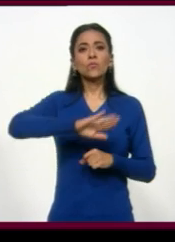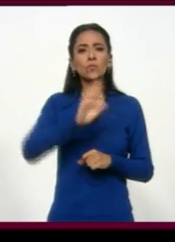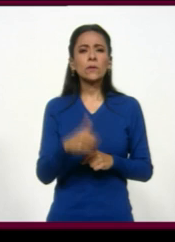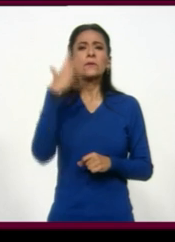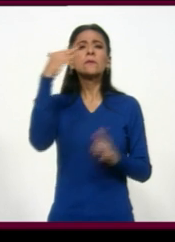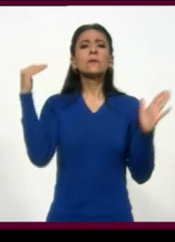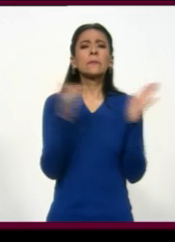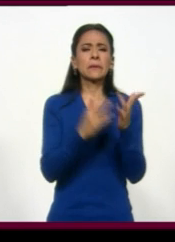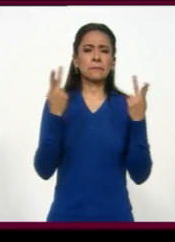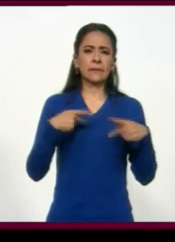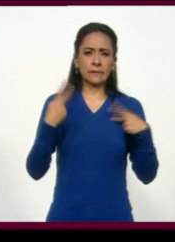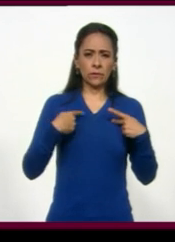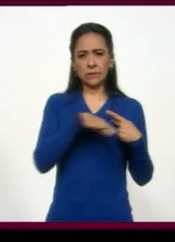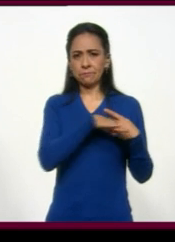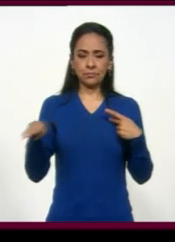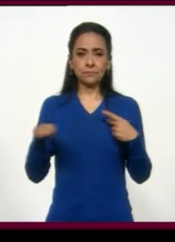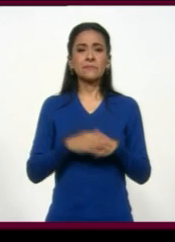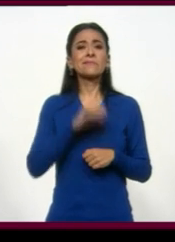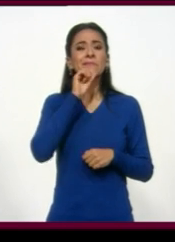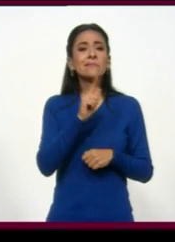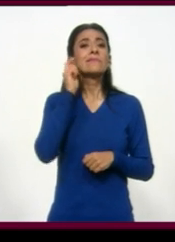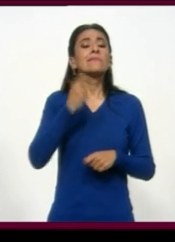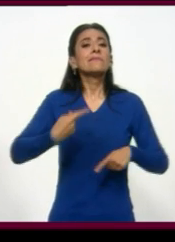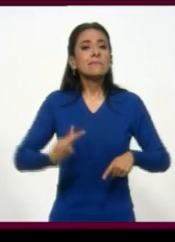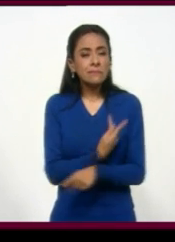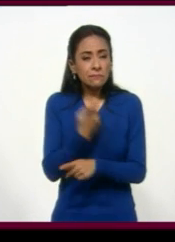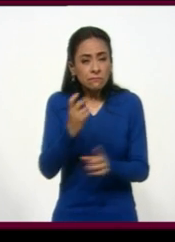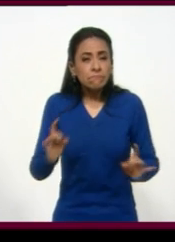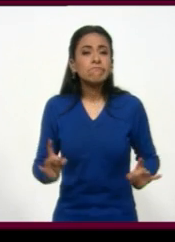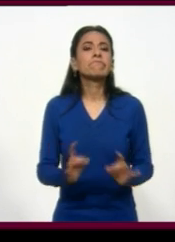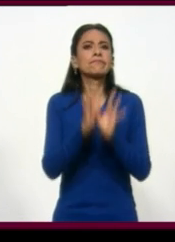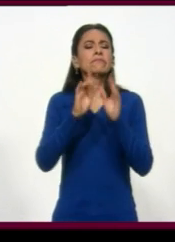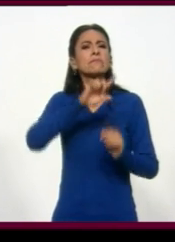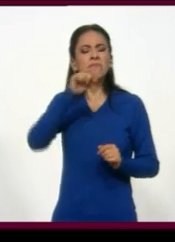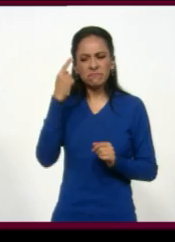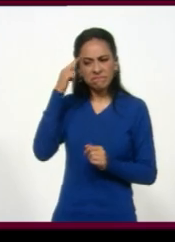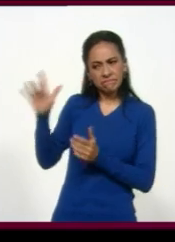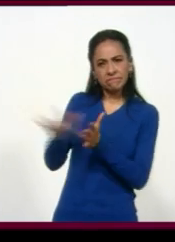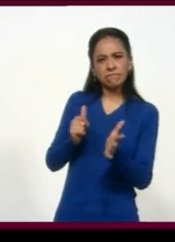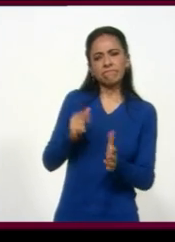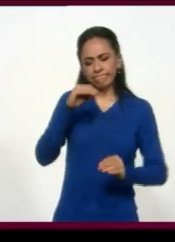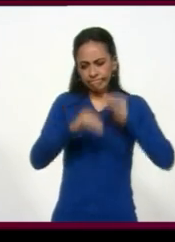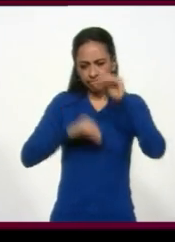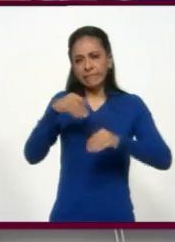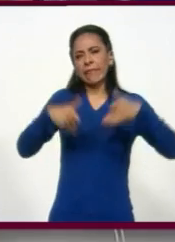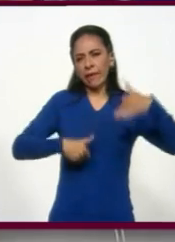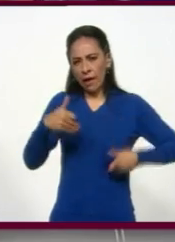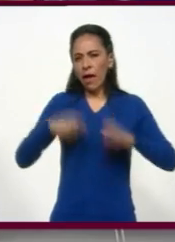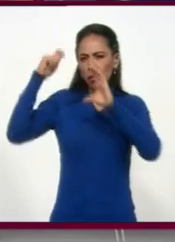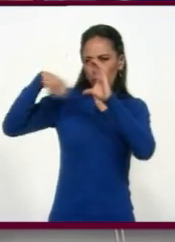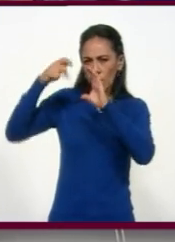5000 personas la reflexión sobre este desastre generó un ejercicio escénico que incluye teatro y vídeo instalación